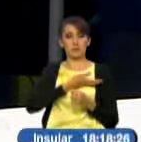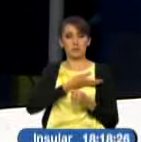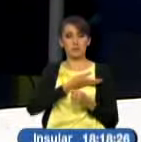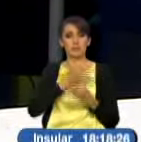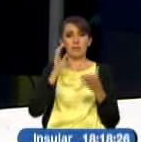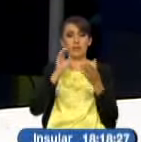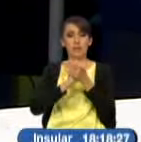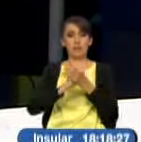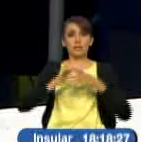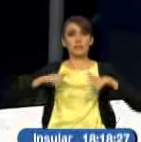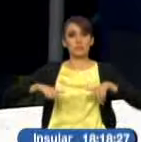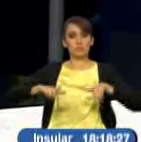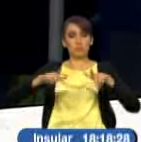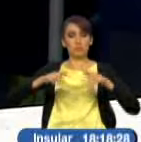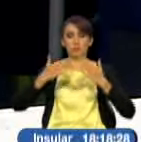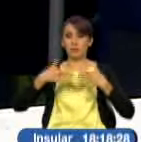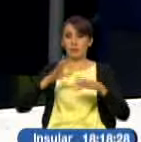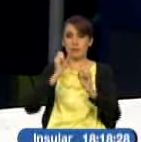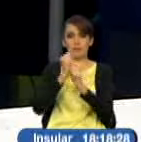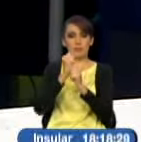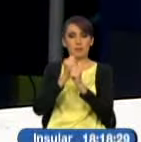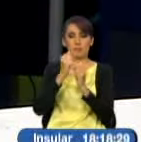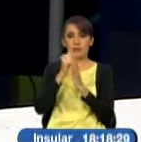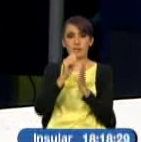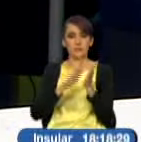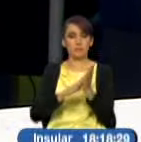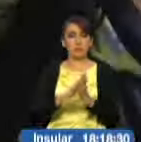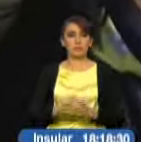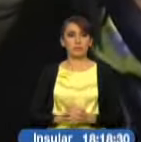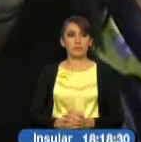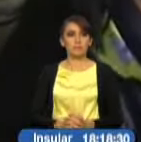del candidato presidencial, ya trabaja en este proyecto.